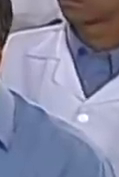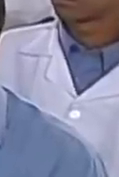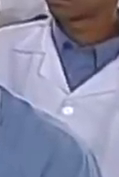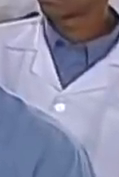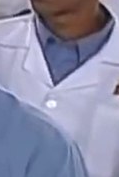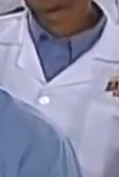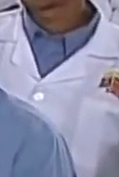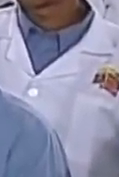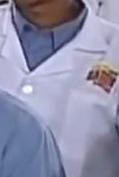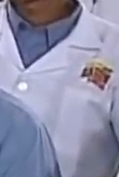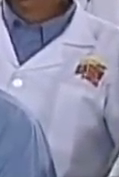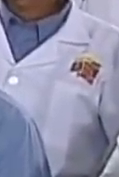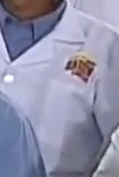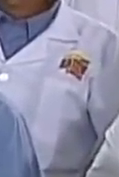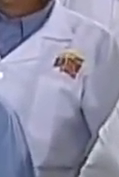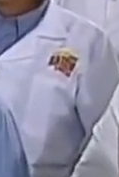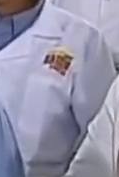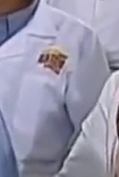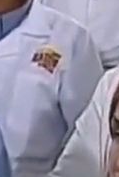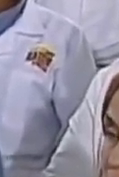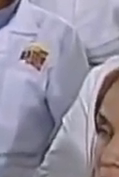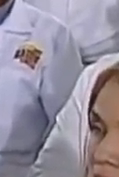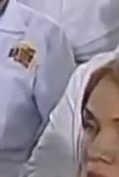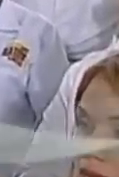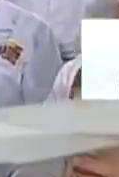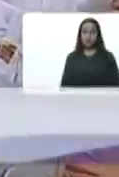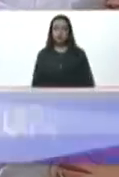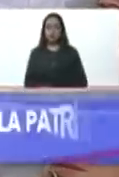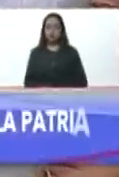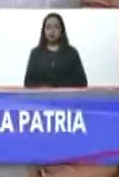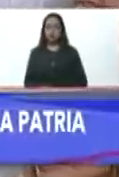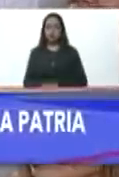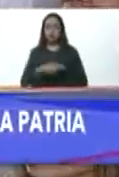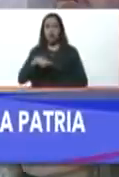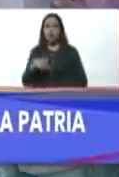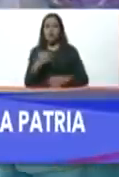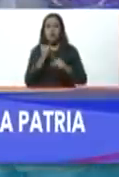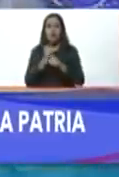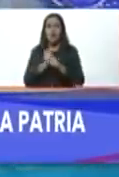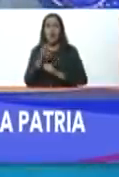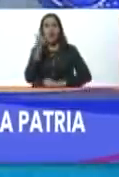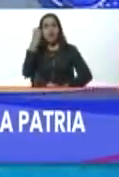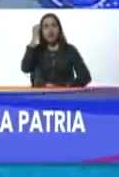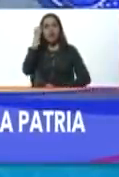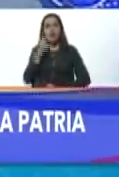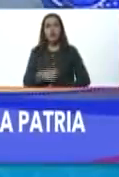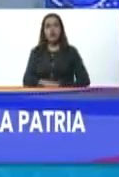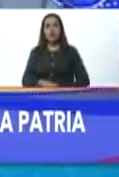Y para eso estamos trabajando. El día de ayer se instaló